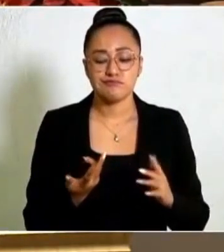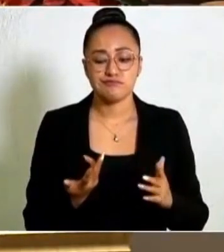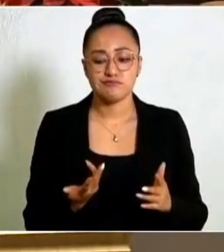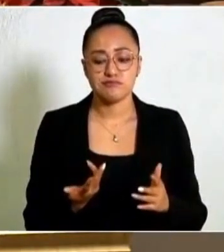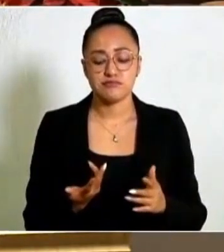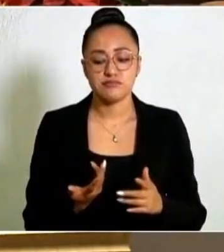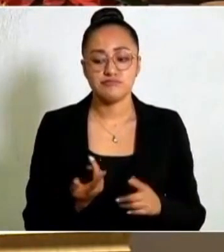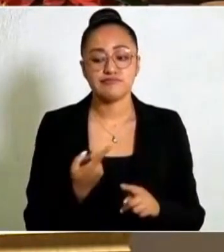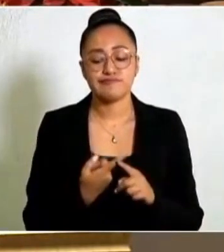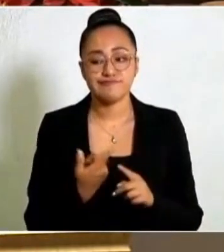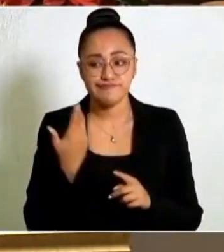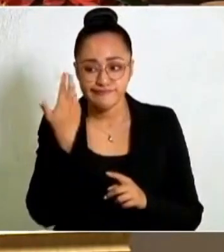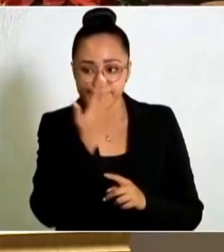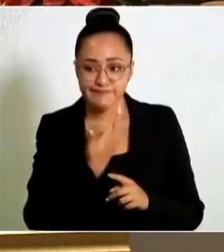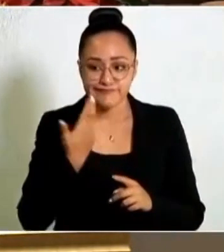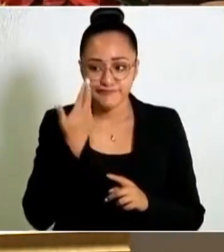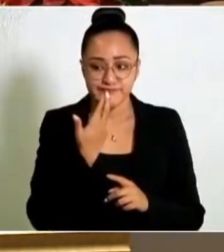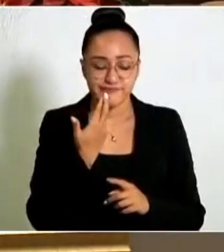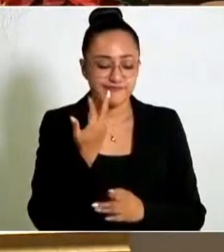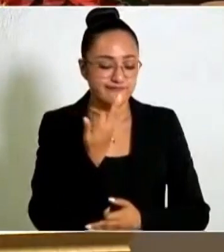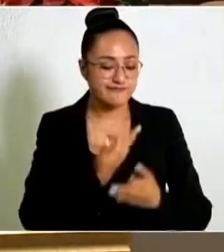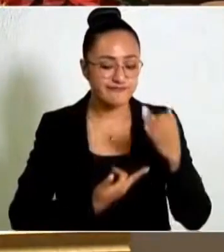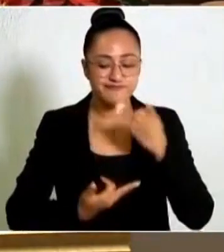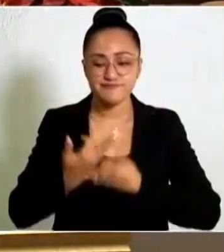para revisar todas